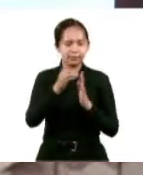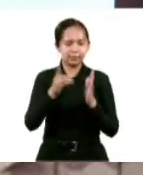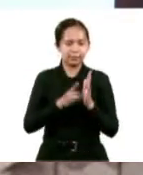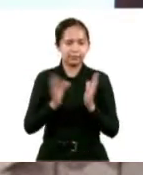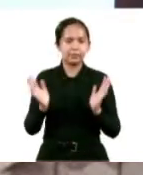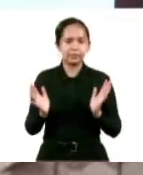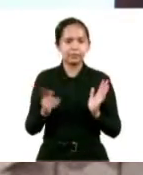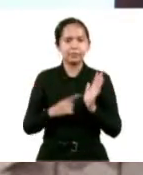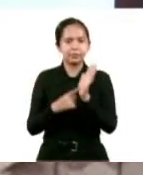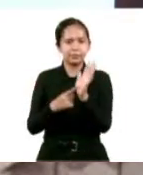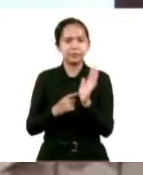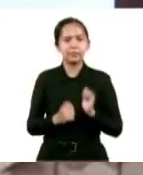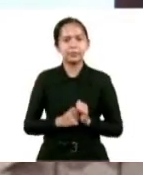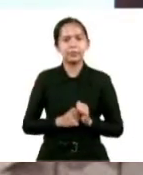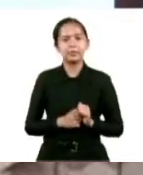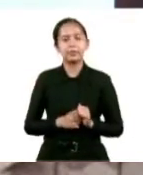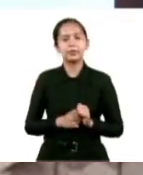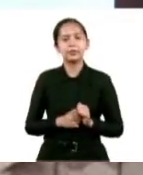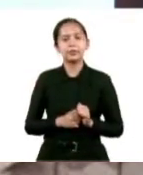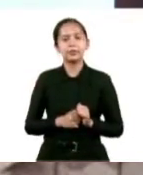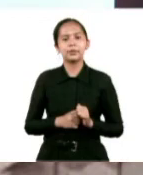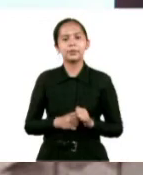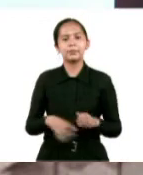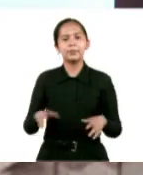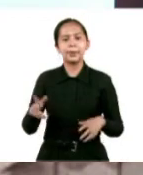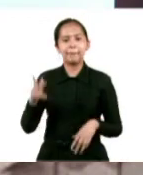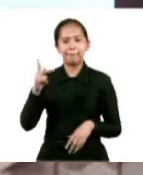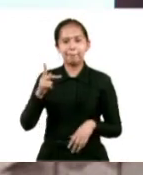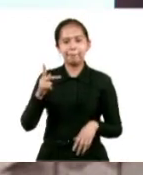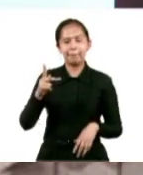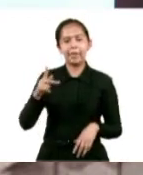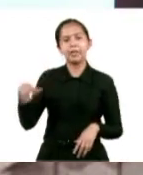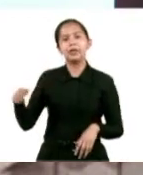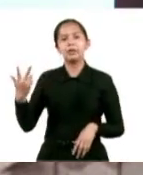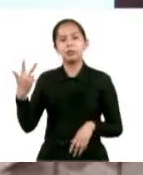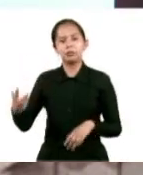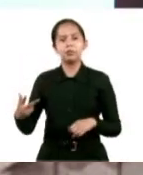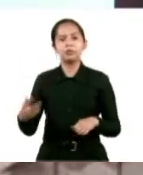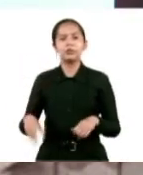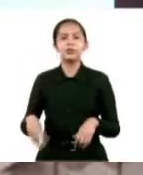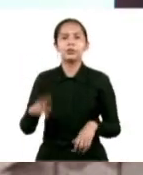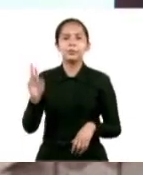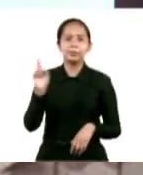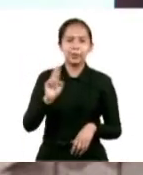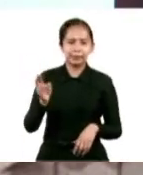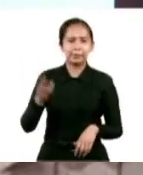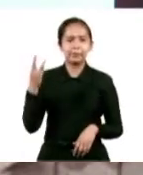información textual de los documentos. Como decía, página 8, tercer párrafo. Adelante.